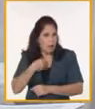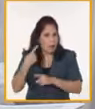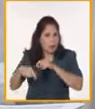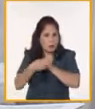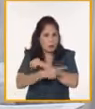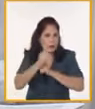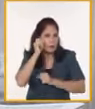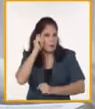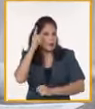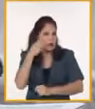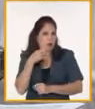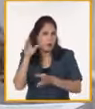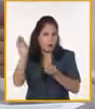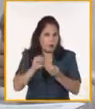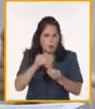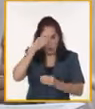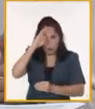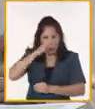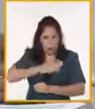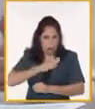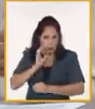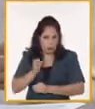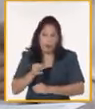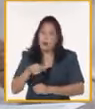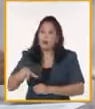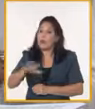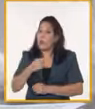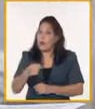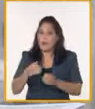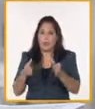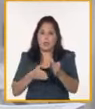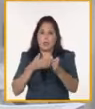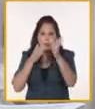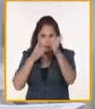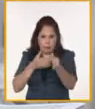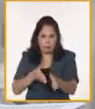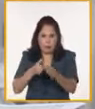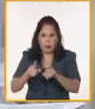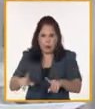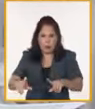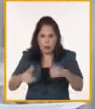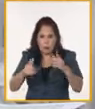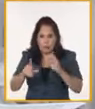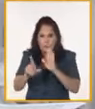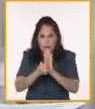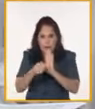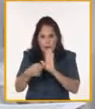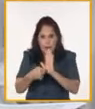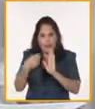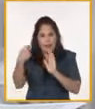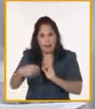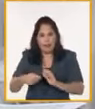poner multa sino para que se discipline todo el mundo y que cumplamos la legislación